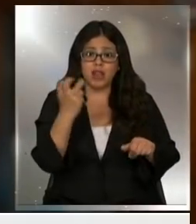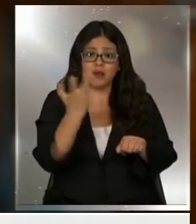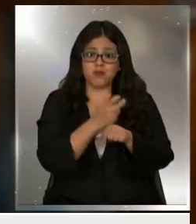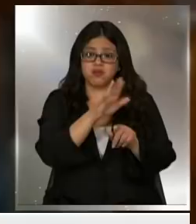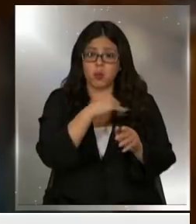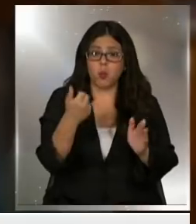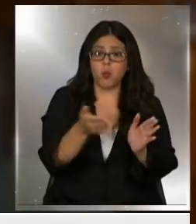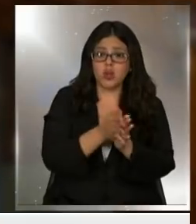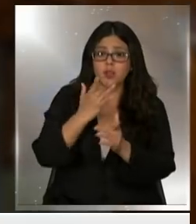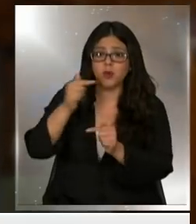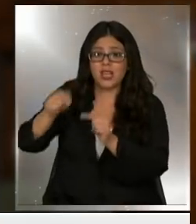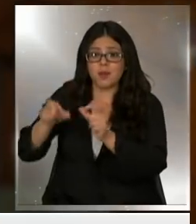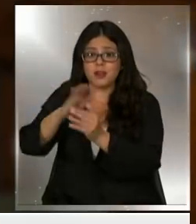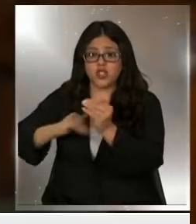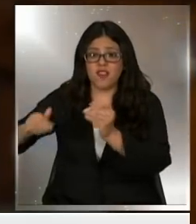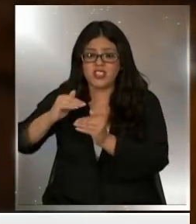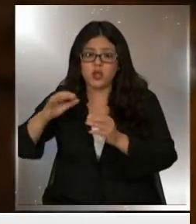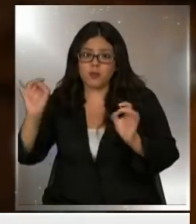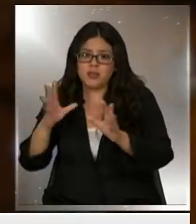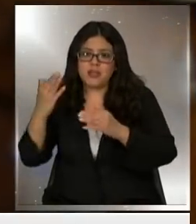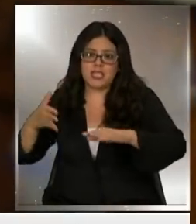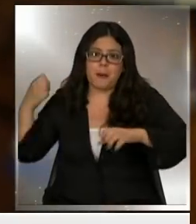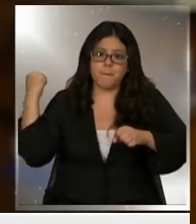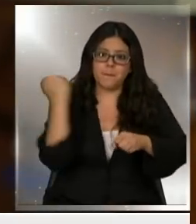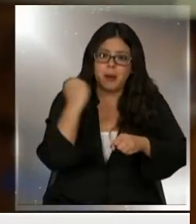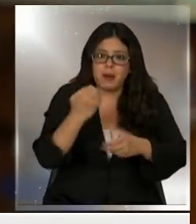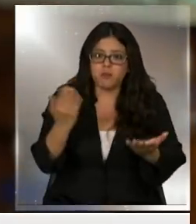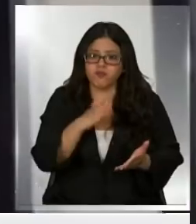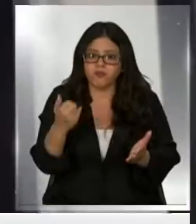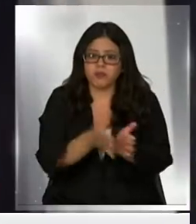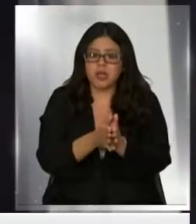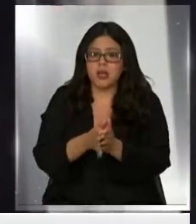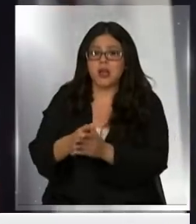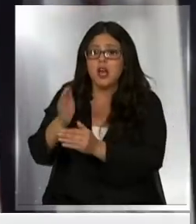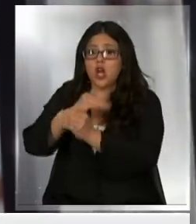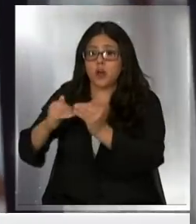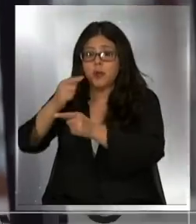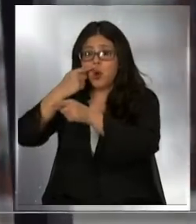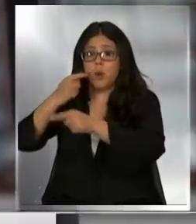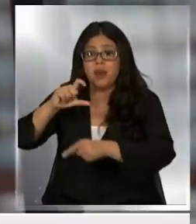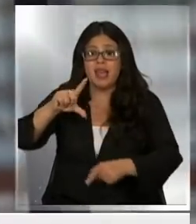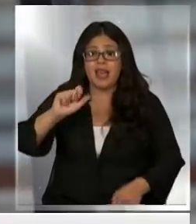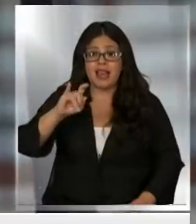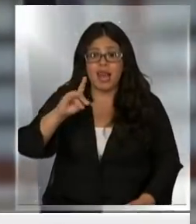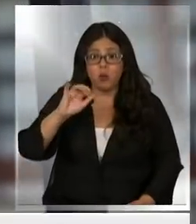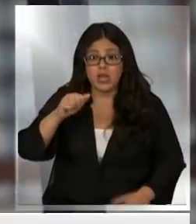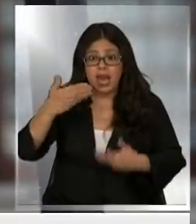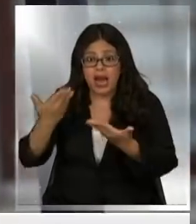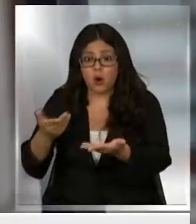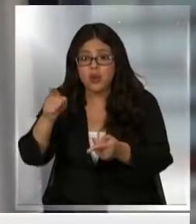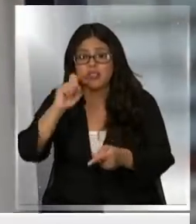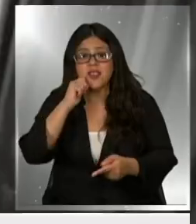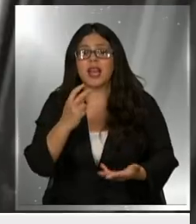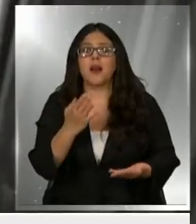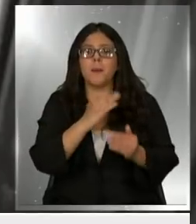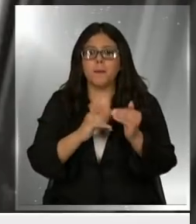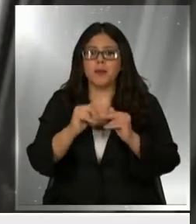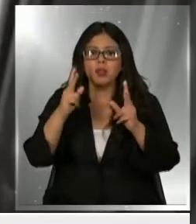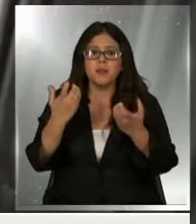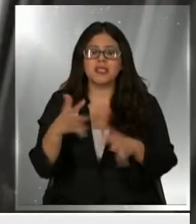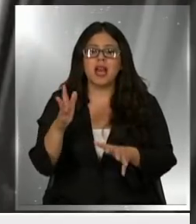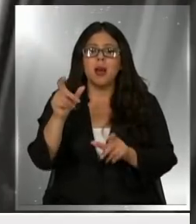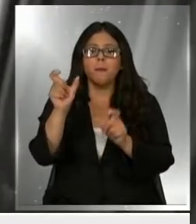le hubiesen dado la fleta que lo matan. Como Jorge, Claudia vivió una experiencia traumática con los delincuentes que huyen en